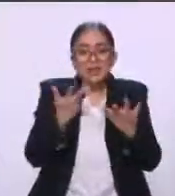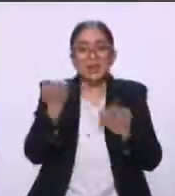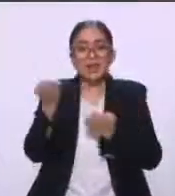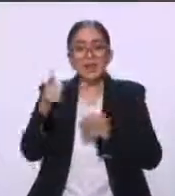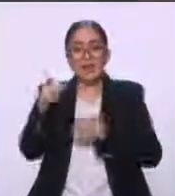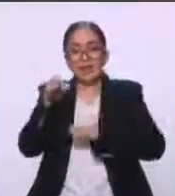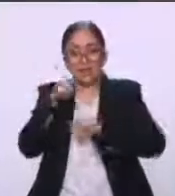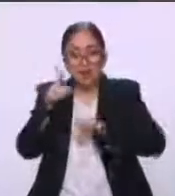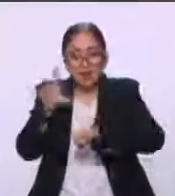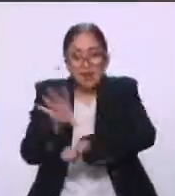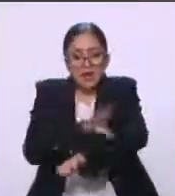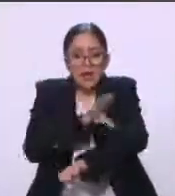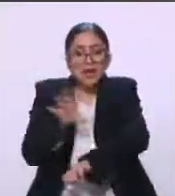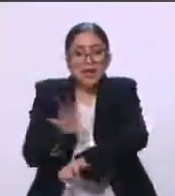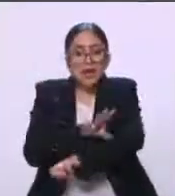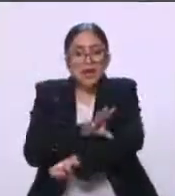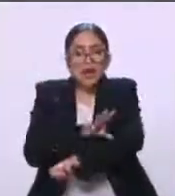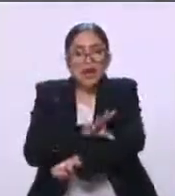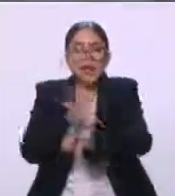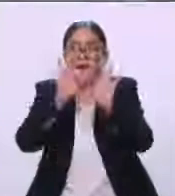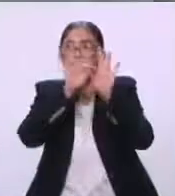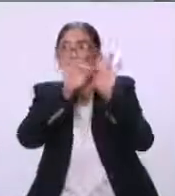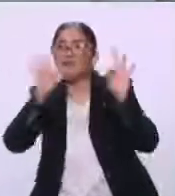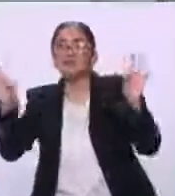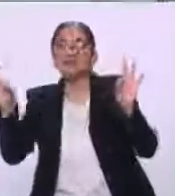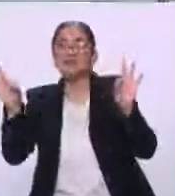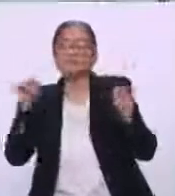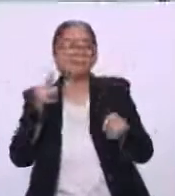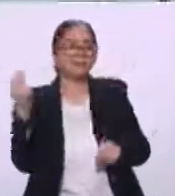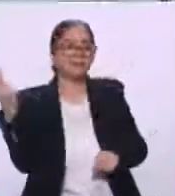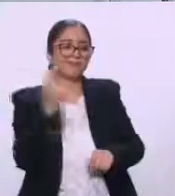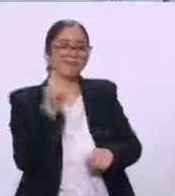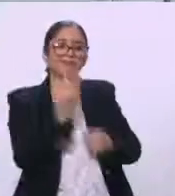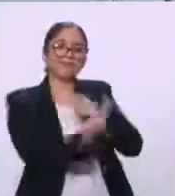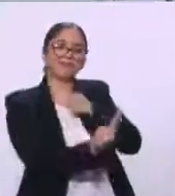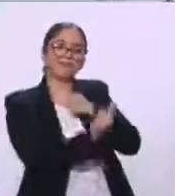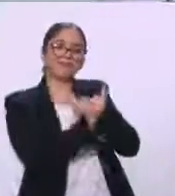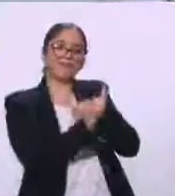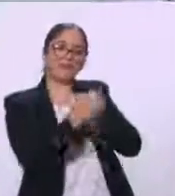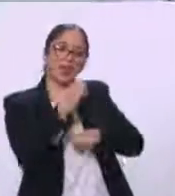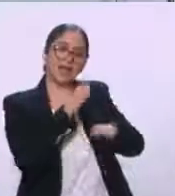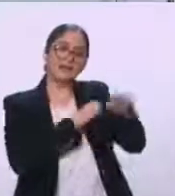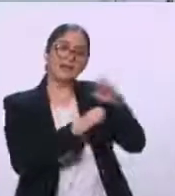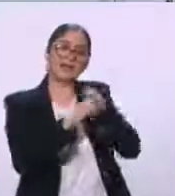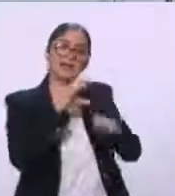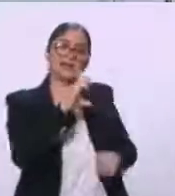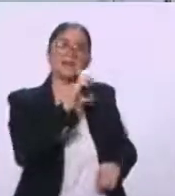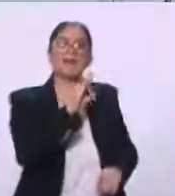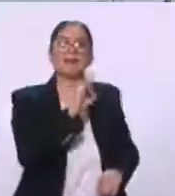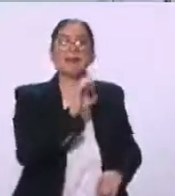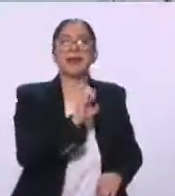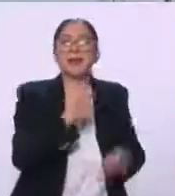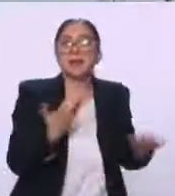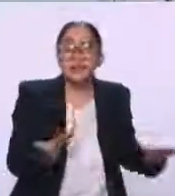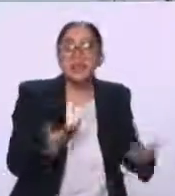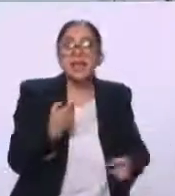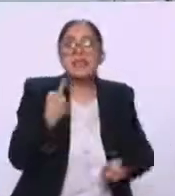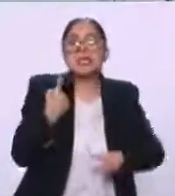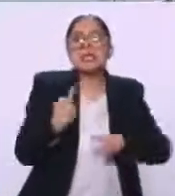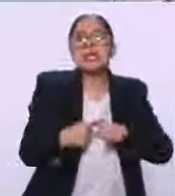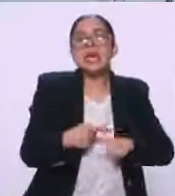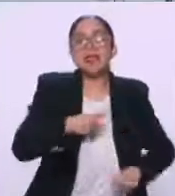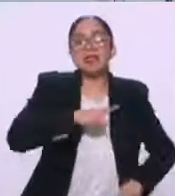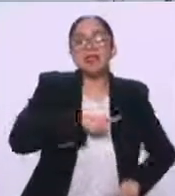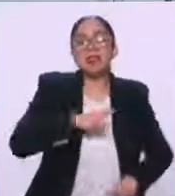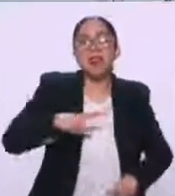eléctrica, necesitan el respaldo de la Comisión Federal de Electricidad, la que tiene que entrar al quite con